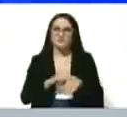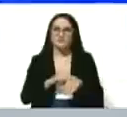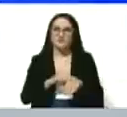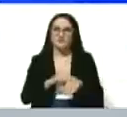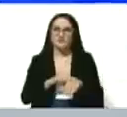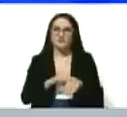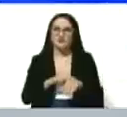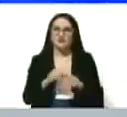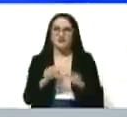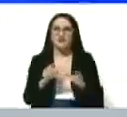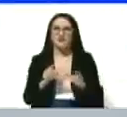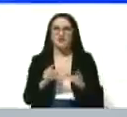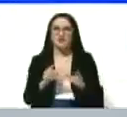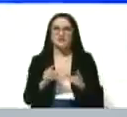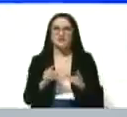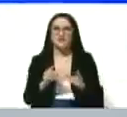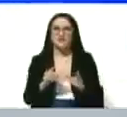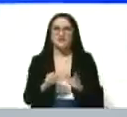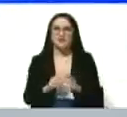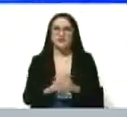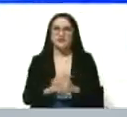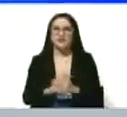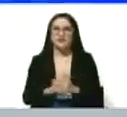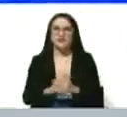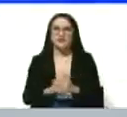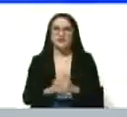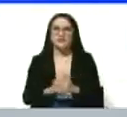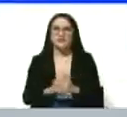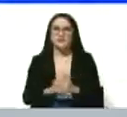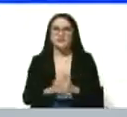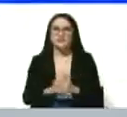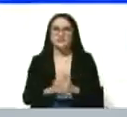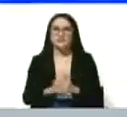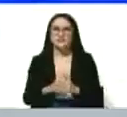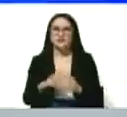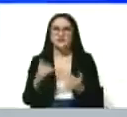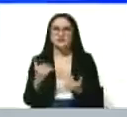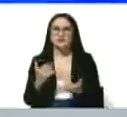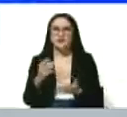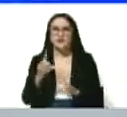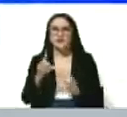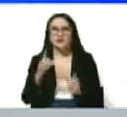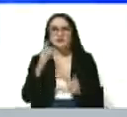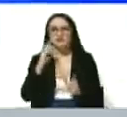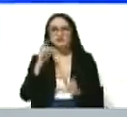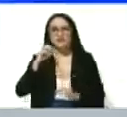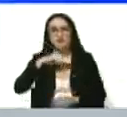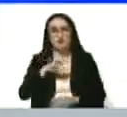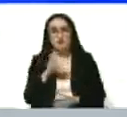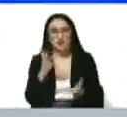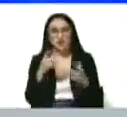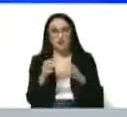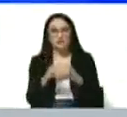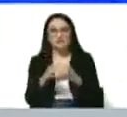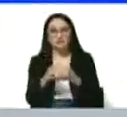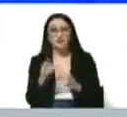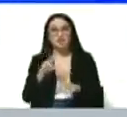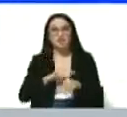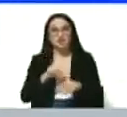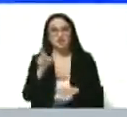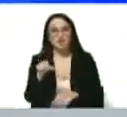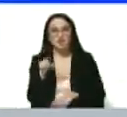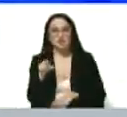ex secretario general de la OPEP y una leyenda de la organización. El doctor Silva Calderón es